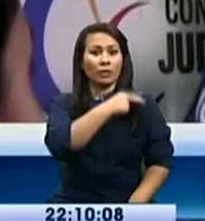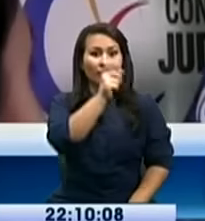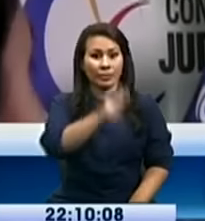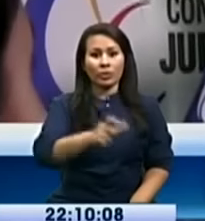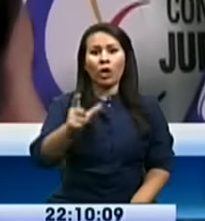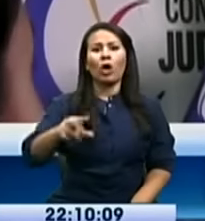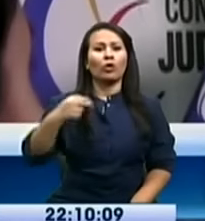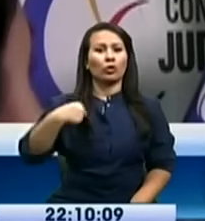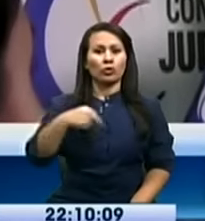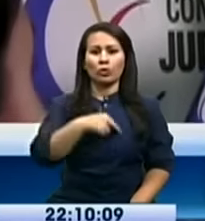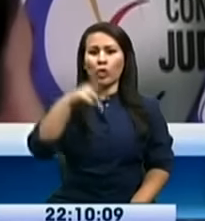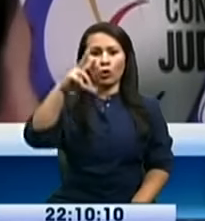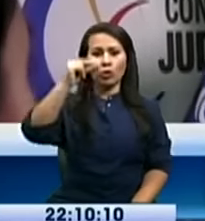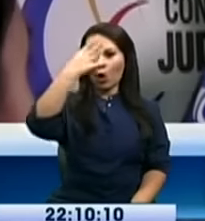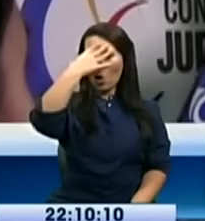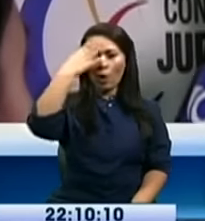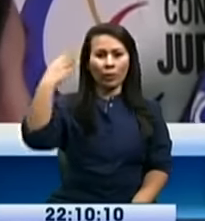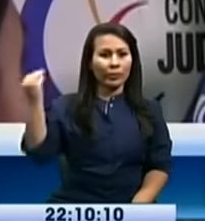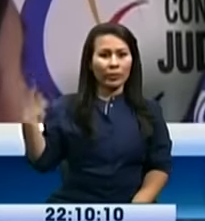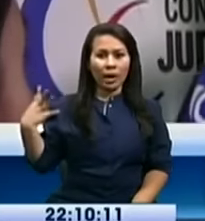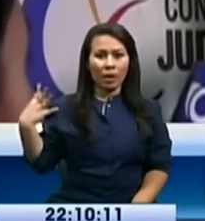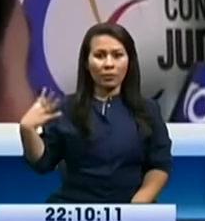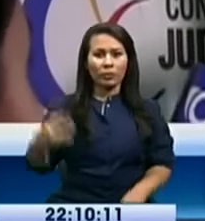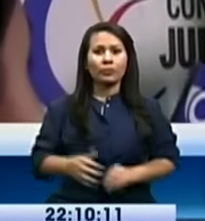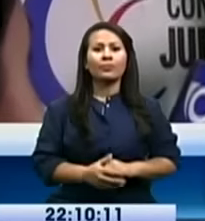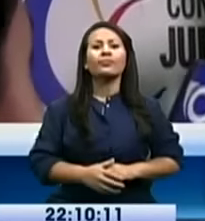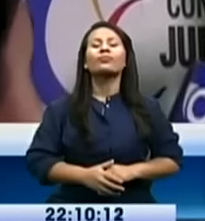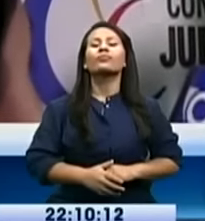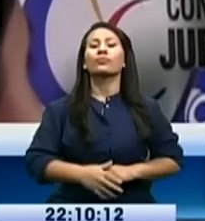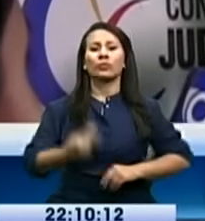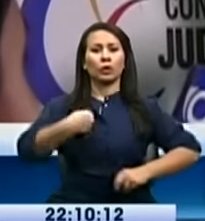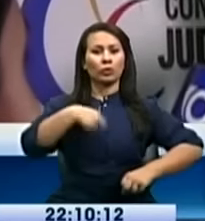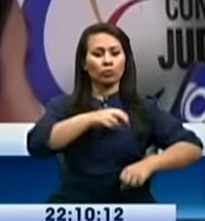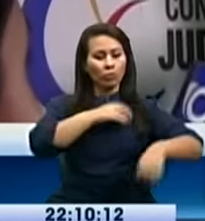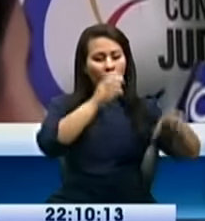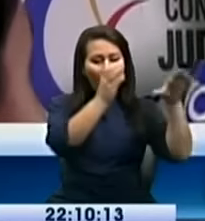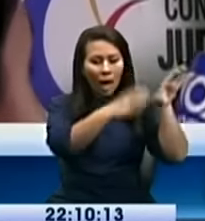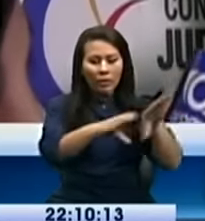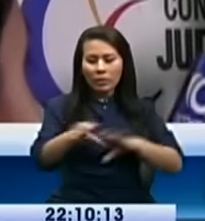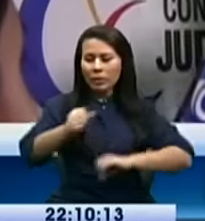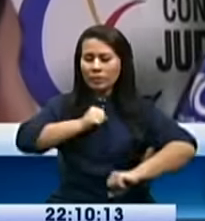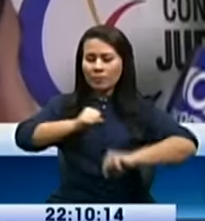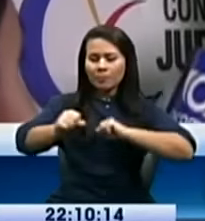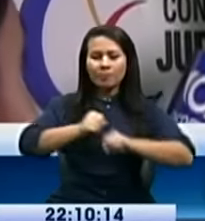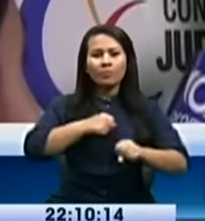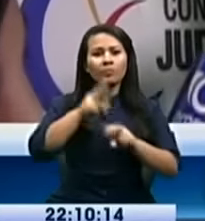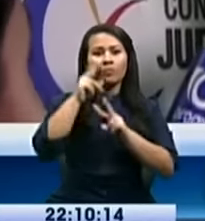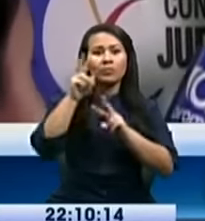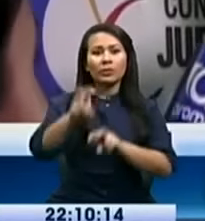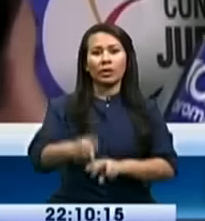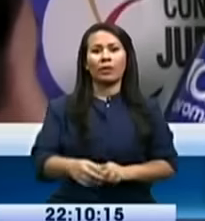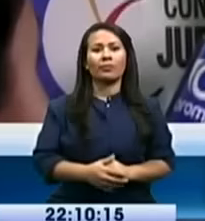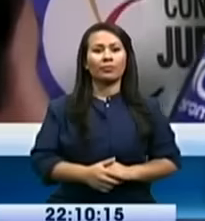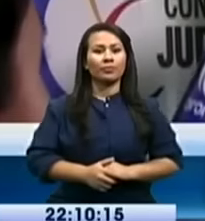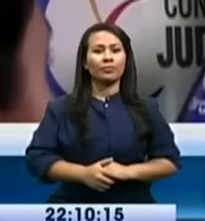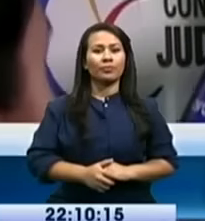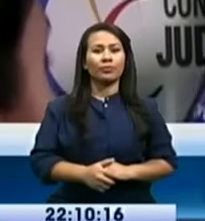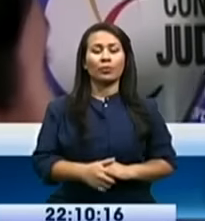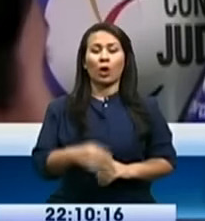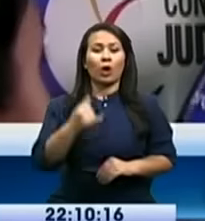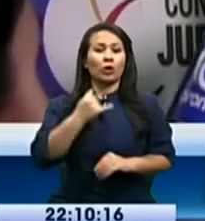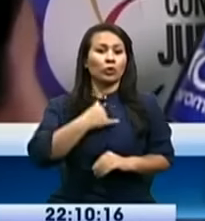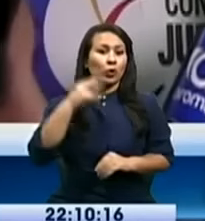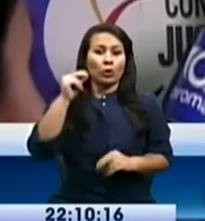impunidad, es el mensaje que debemos dar a las autoridades locales y con acciones concretas. Hay una investigación en marcha. No conozco las declaraciones de la